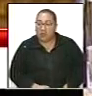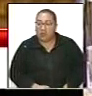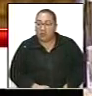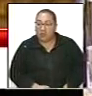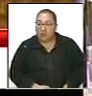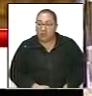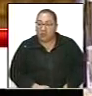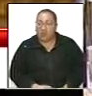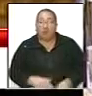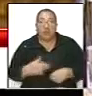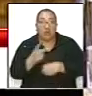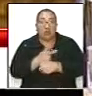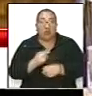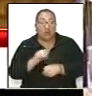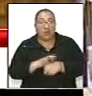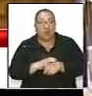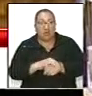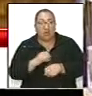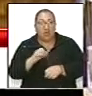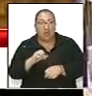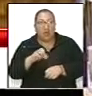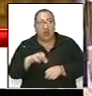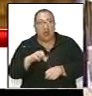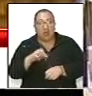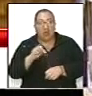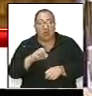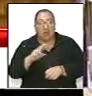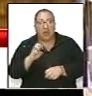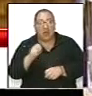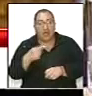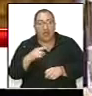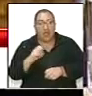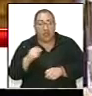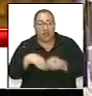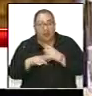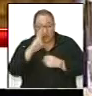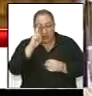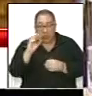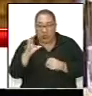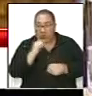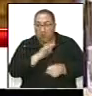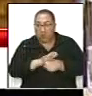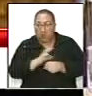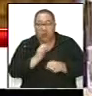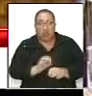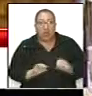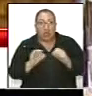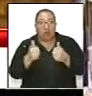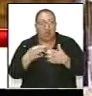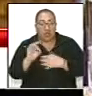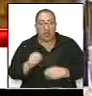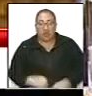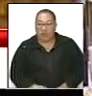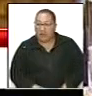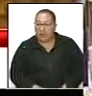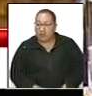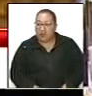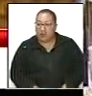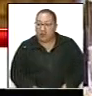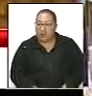asegurarnos que los programas de medicina de pregrado que funcionan en el Perú cumplen con condiciones básicas de calidad.